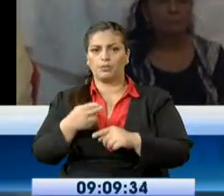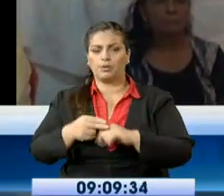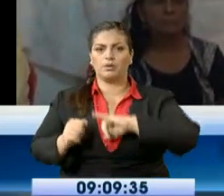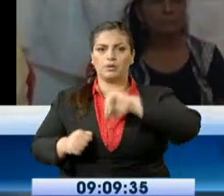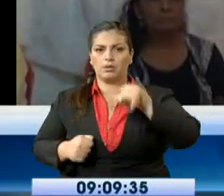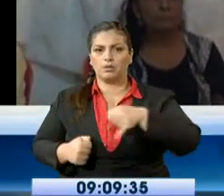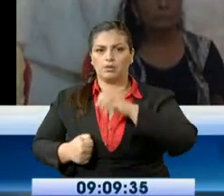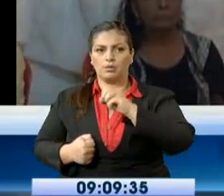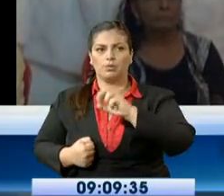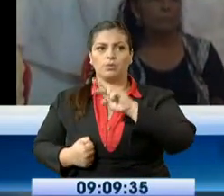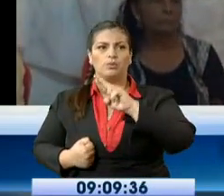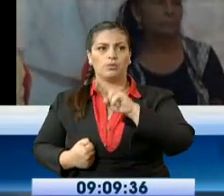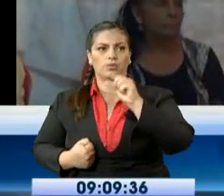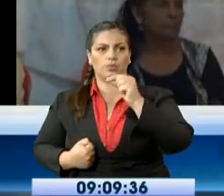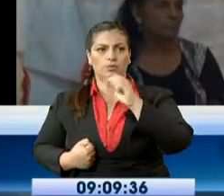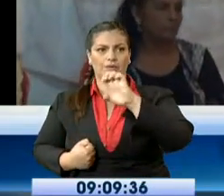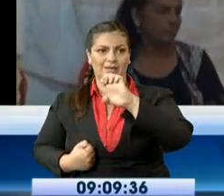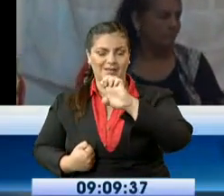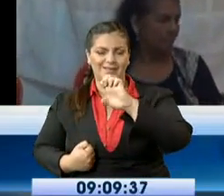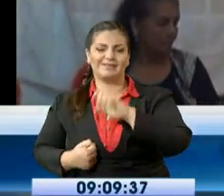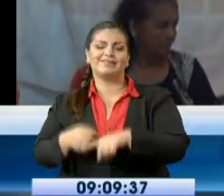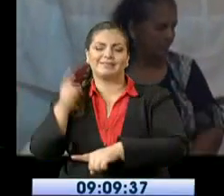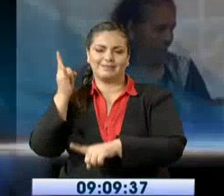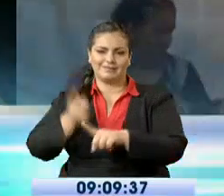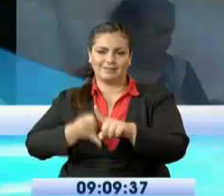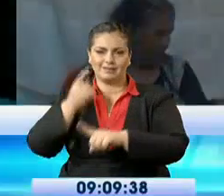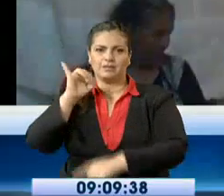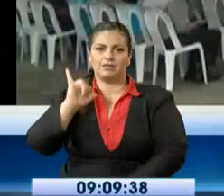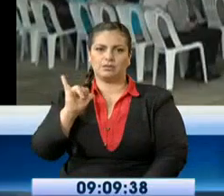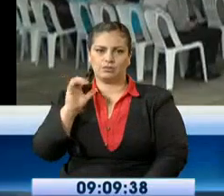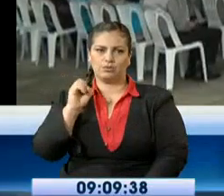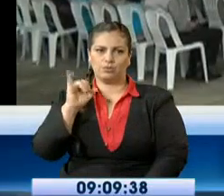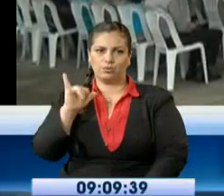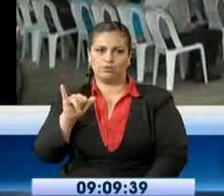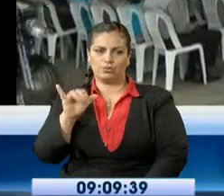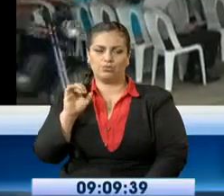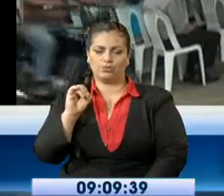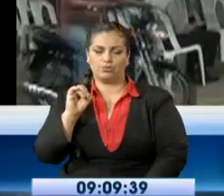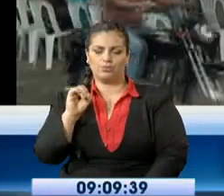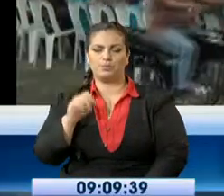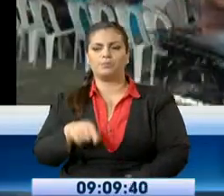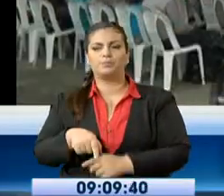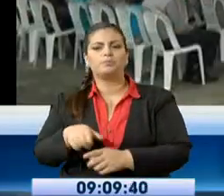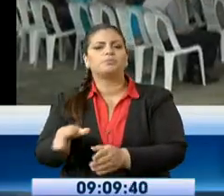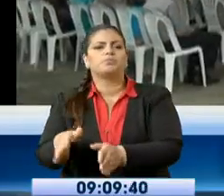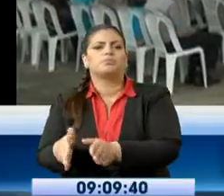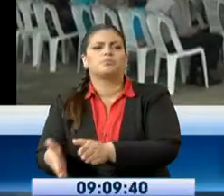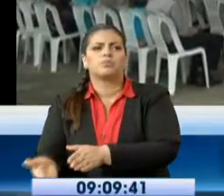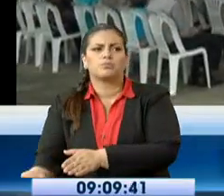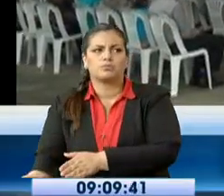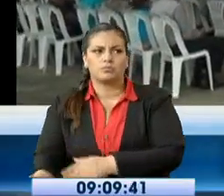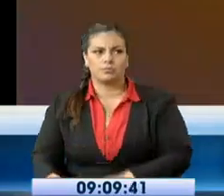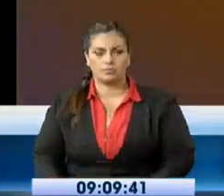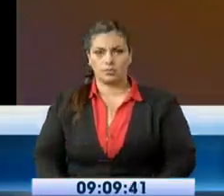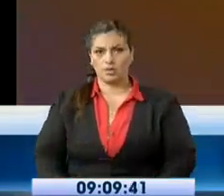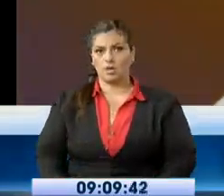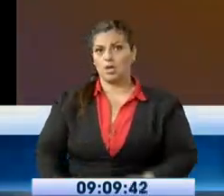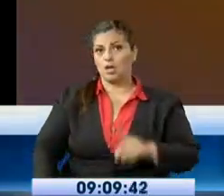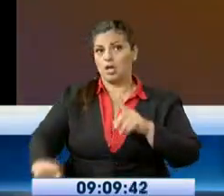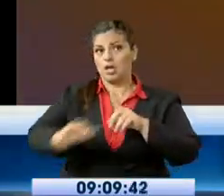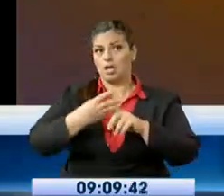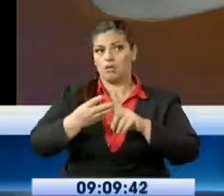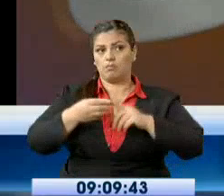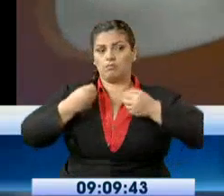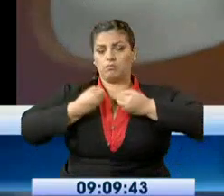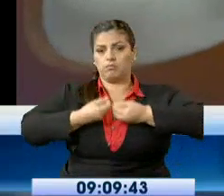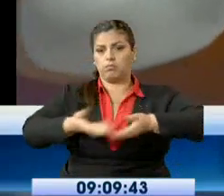El último viernes trascendió la noticia de su muerte y mucha especulación en torno al caso se difundió sobre todo en redes sociales. Entre